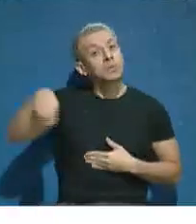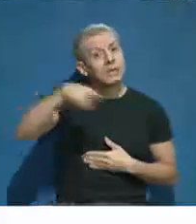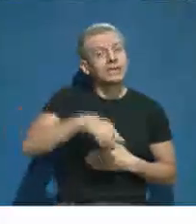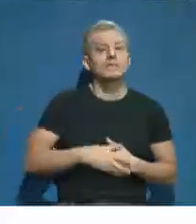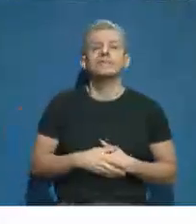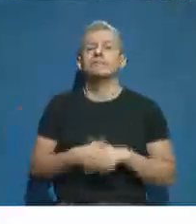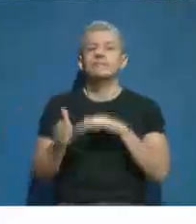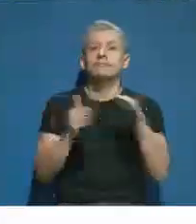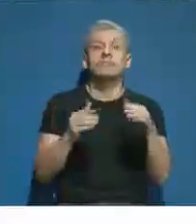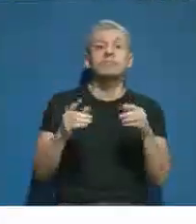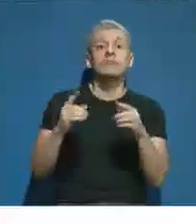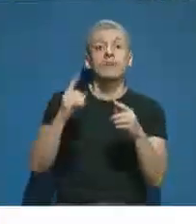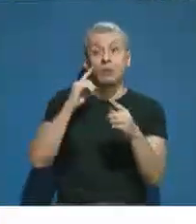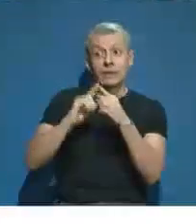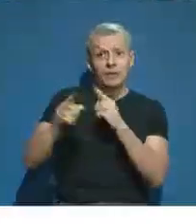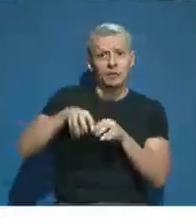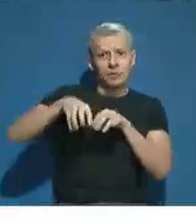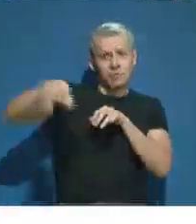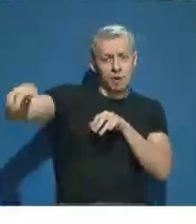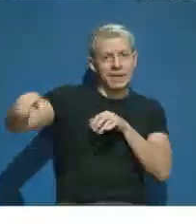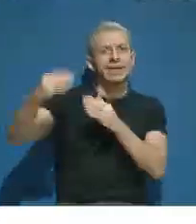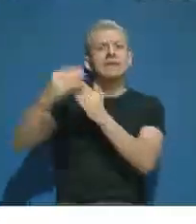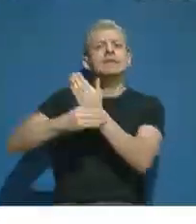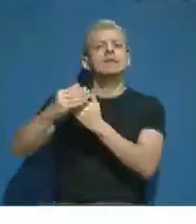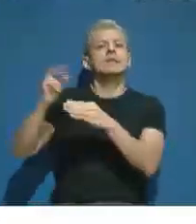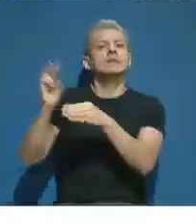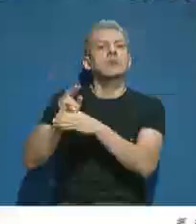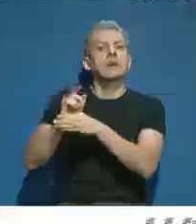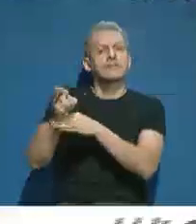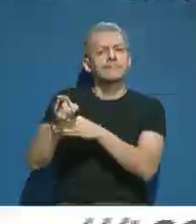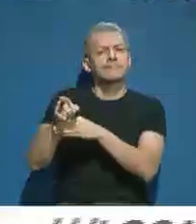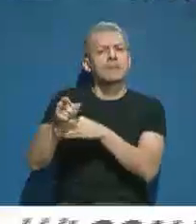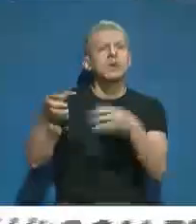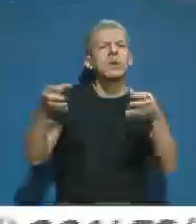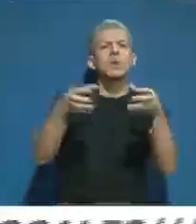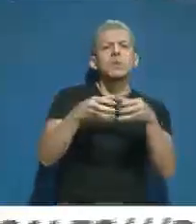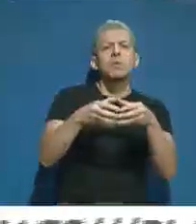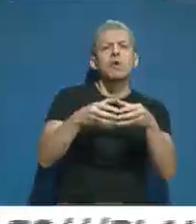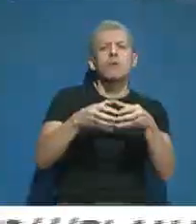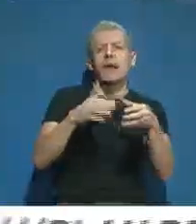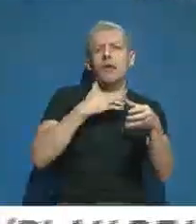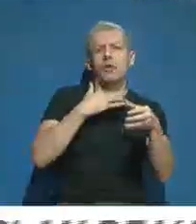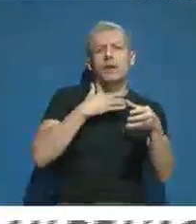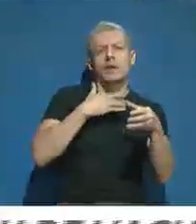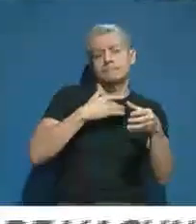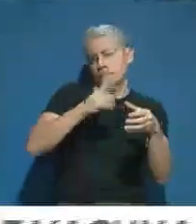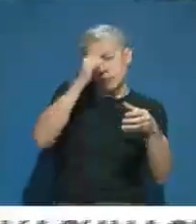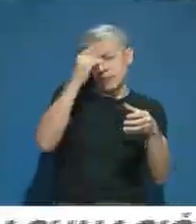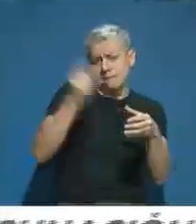Nos vamos ahora con el móvil en vivo al Ministerio de Seguridad. Están investigando una banda de falsos policías. Mario,